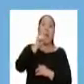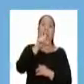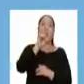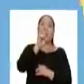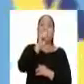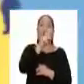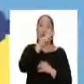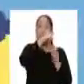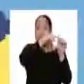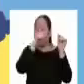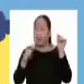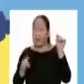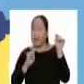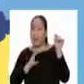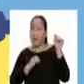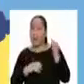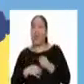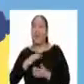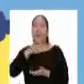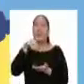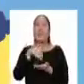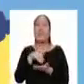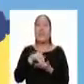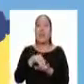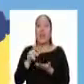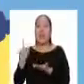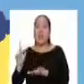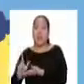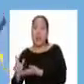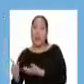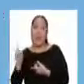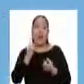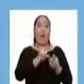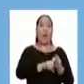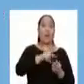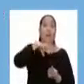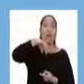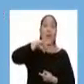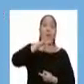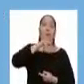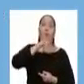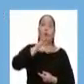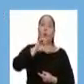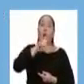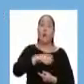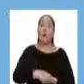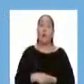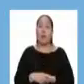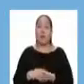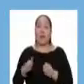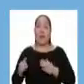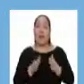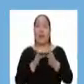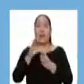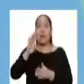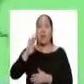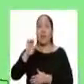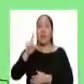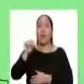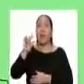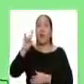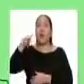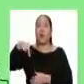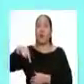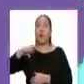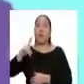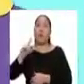central, que va desde Lima hasta Pucallpa, y la carretera Fernando Belaúnde Terry, que une los poblados del oriente del